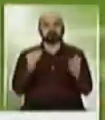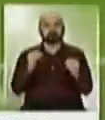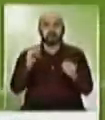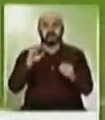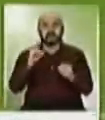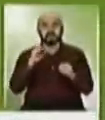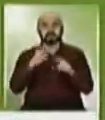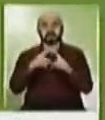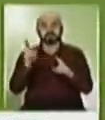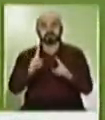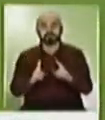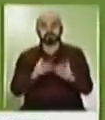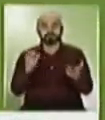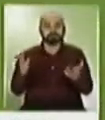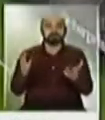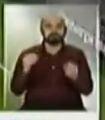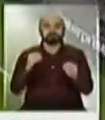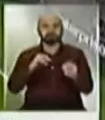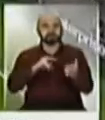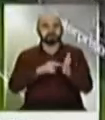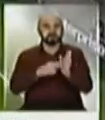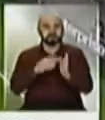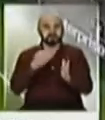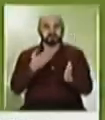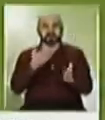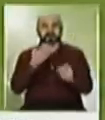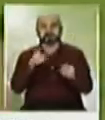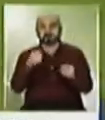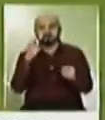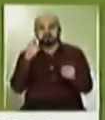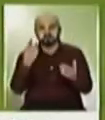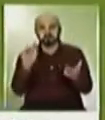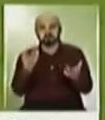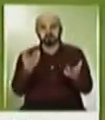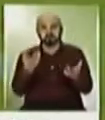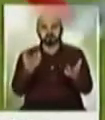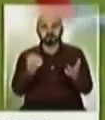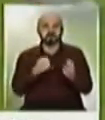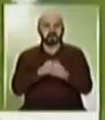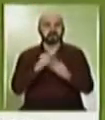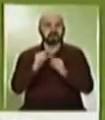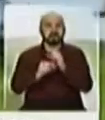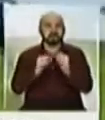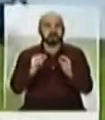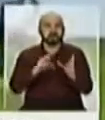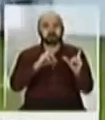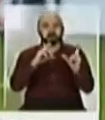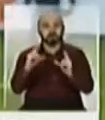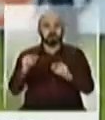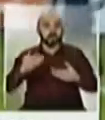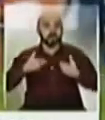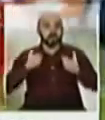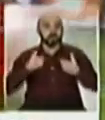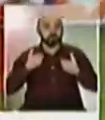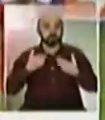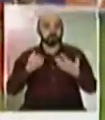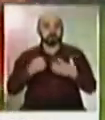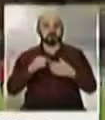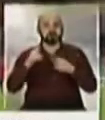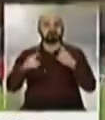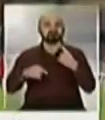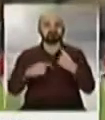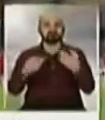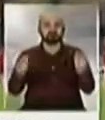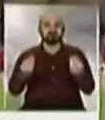Alexis y el argentino respondía con este taco en la jugada del primer gol, pero poco a poco se fue apagando, por lo que el siguiente movimiento táctico